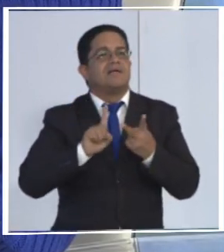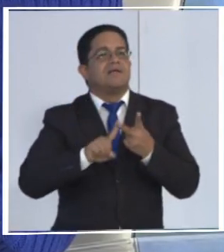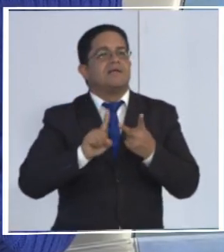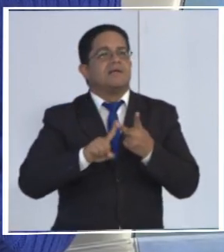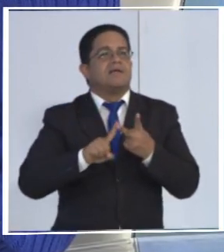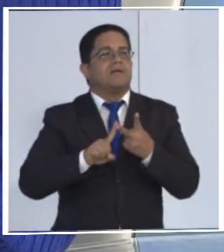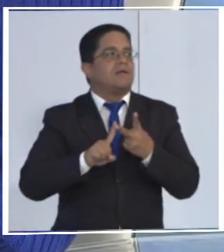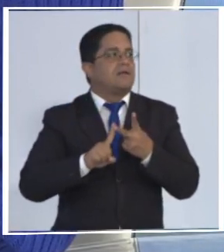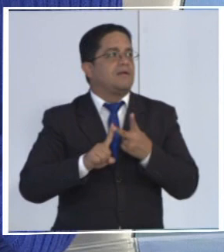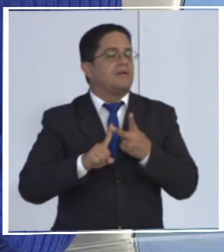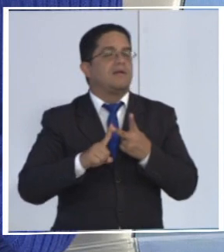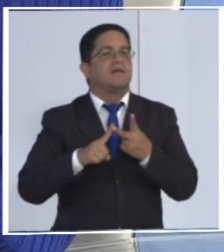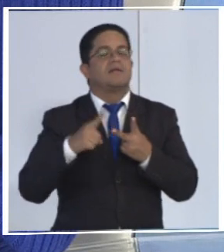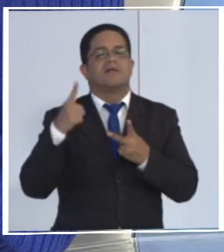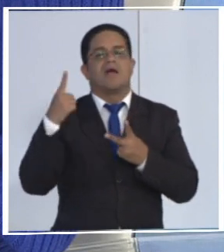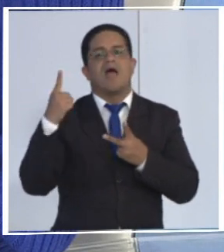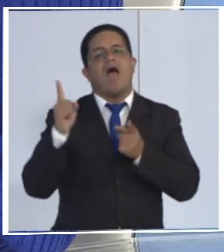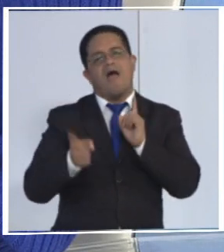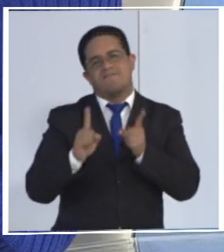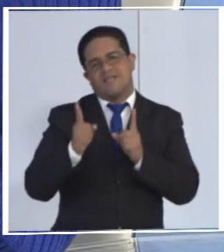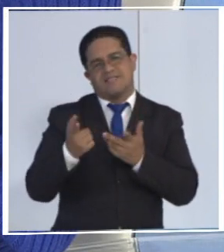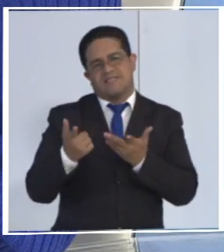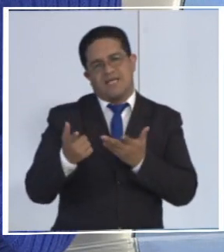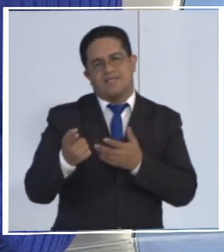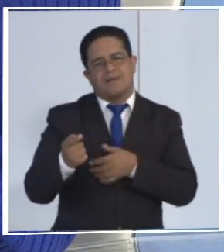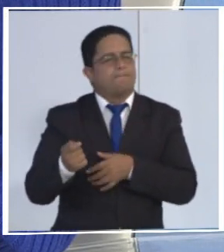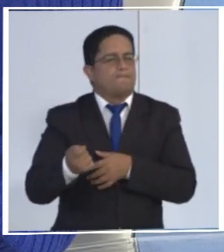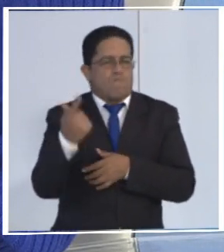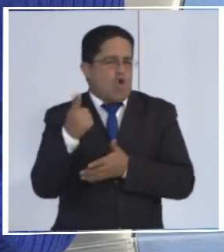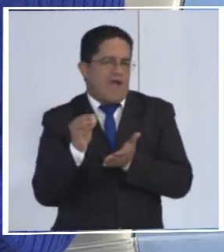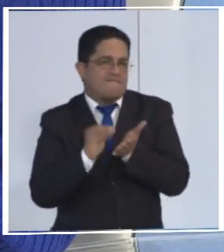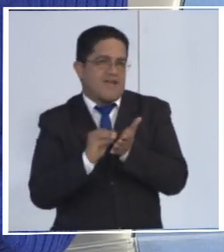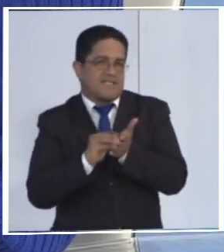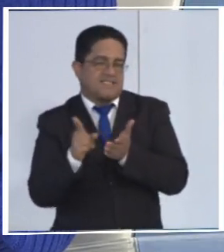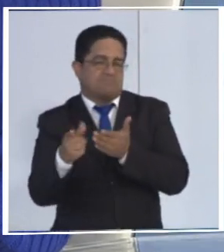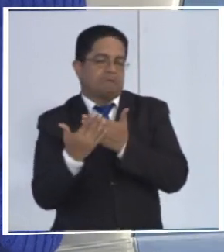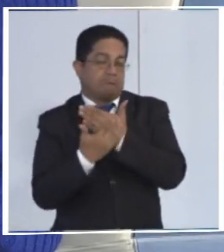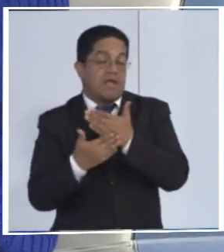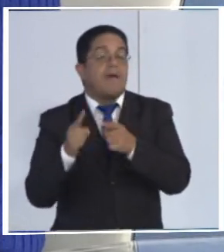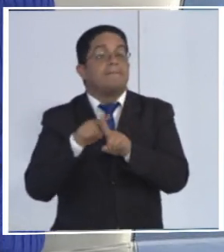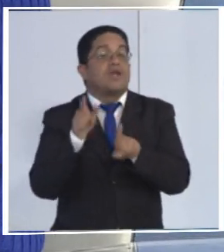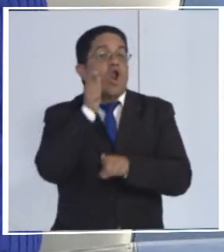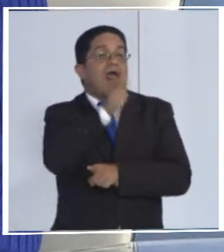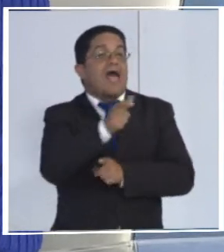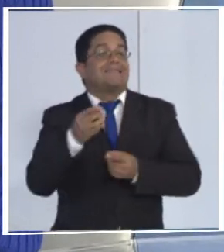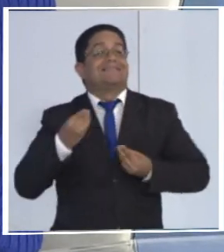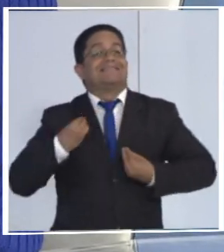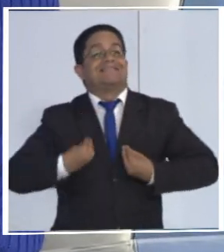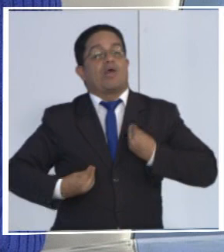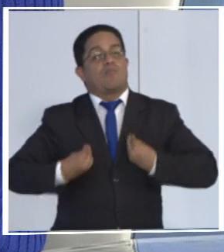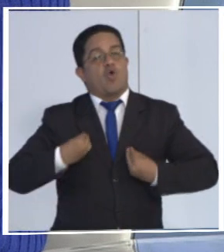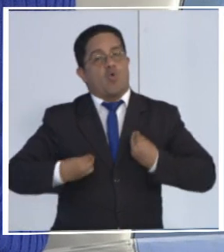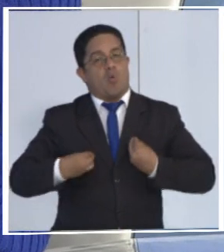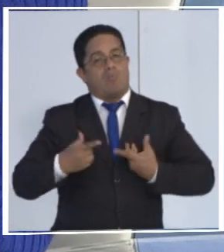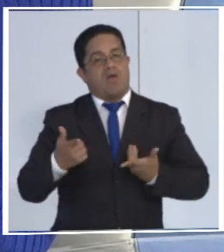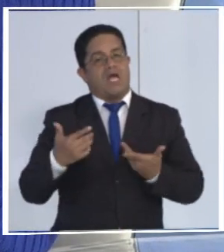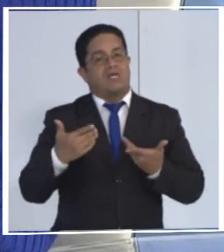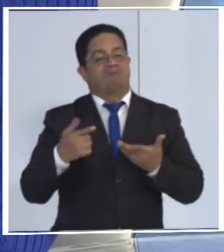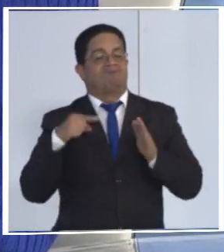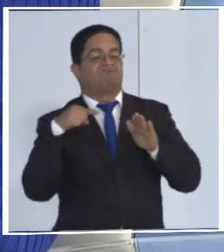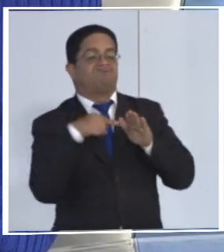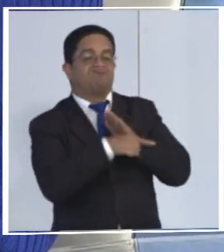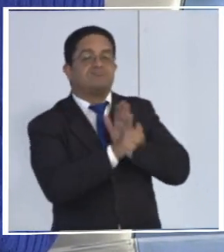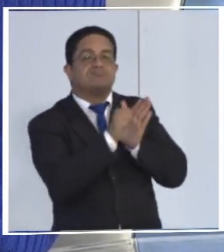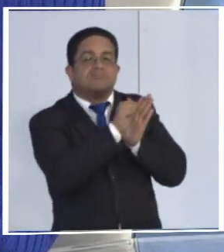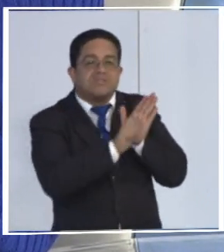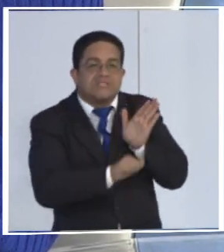procedimiento, si es más externo, en consultorio, con anestesia local, pero la gente siempre se preocupa por las cirugías y Sí. entrar a quirófano.